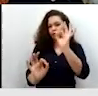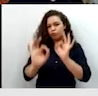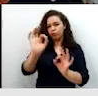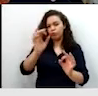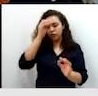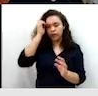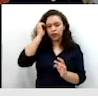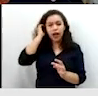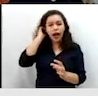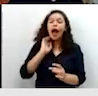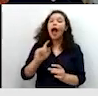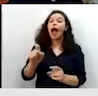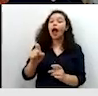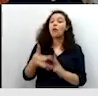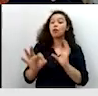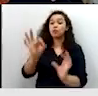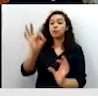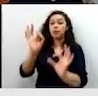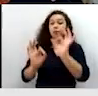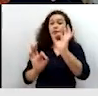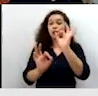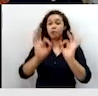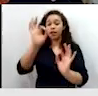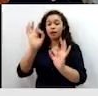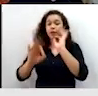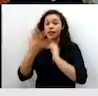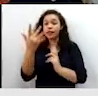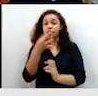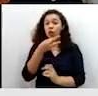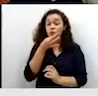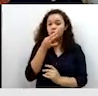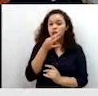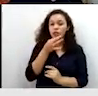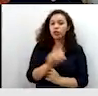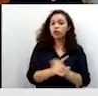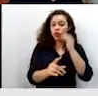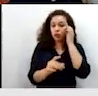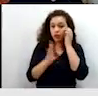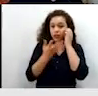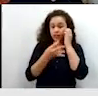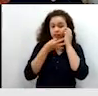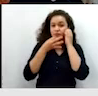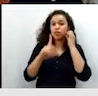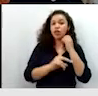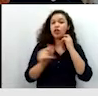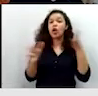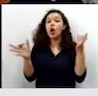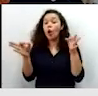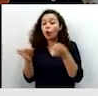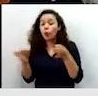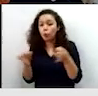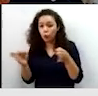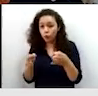a hervir el agua, vamos a esperar 5 minutos, debemos dejar enfriar, eso es algo muy importante, usar